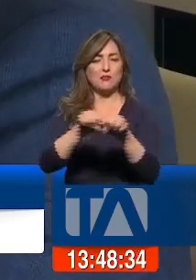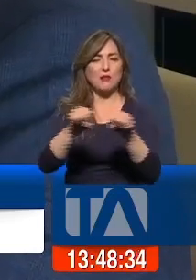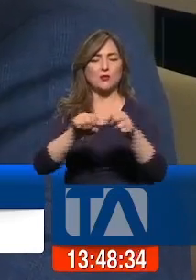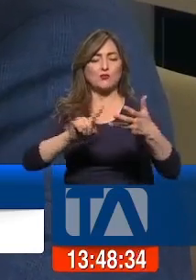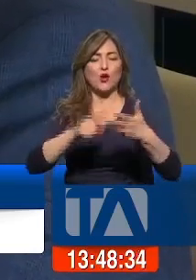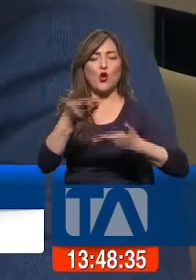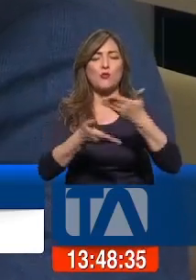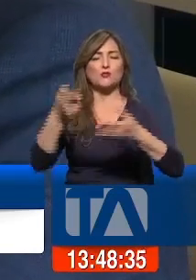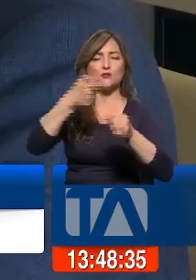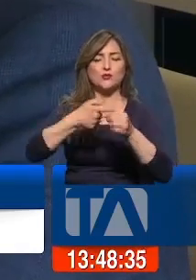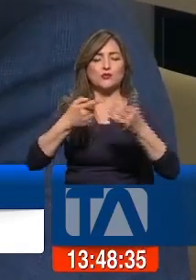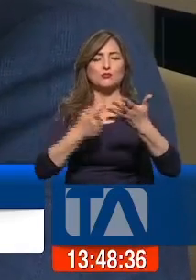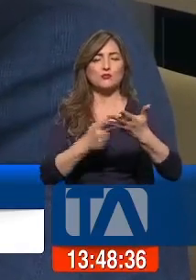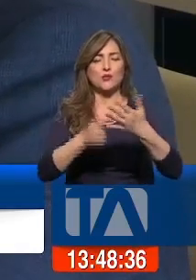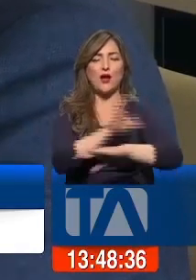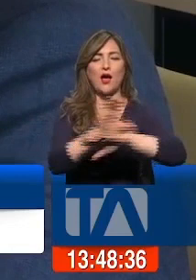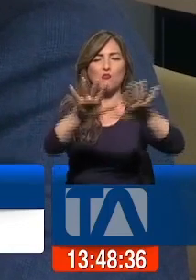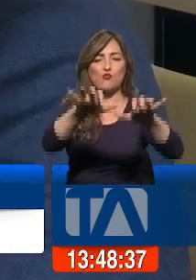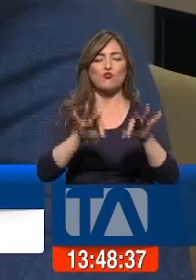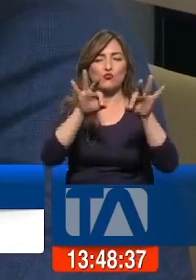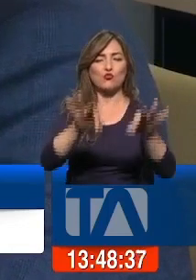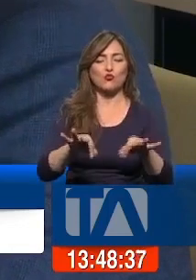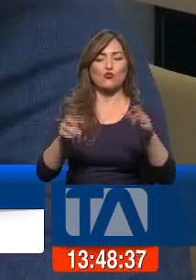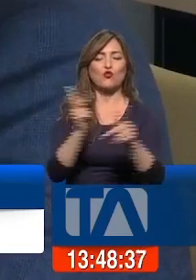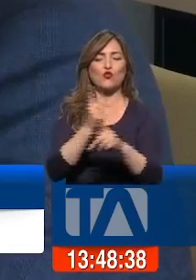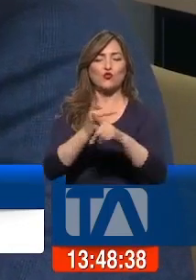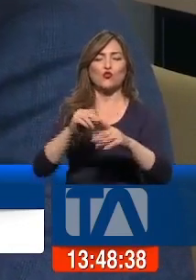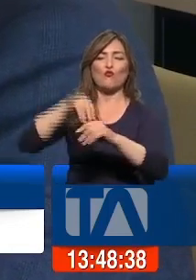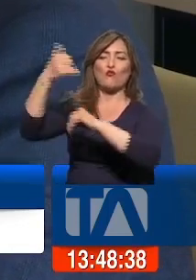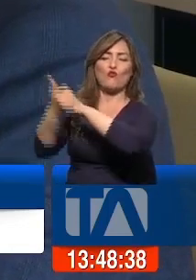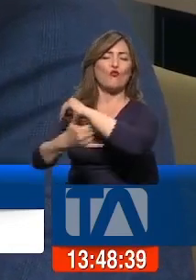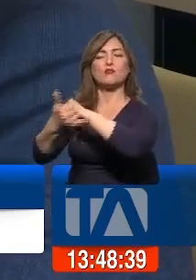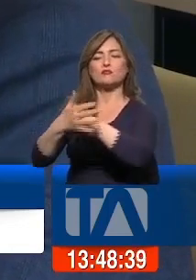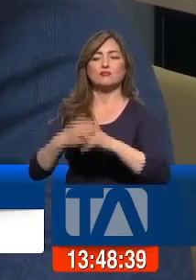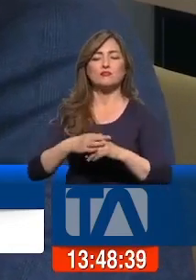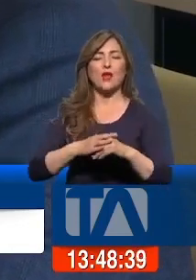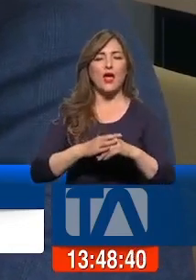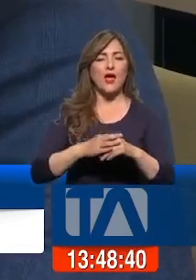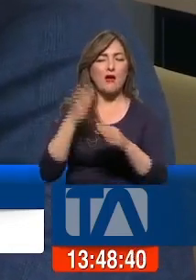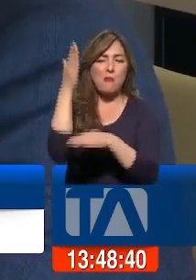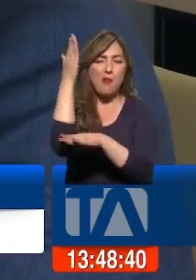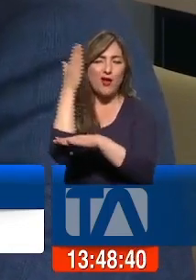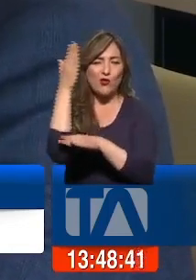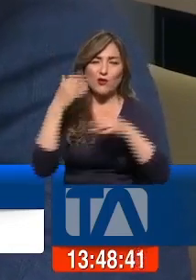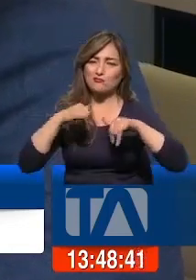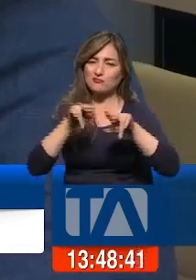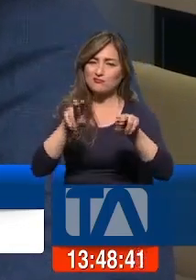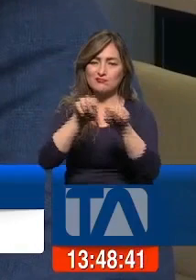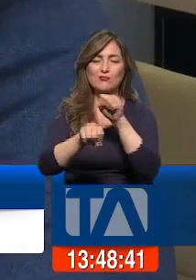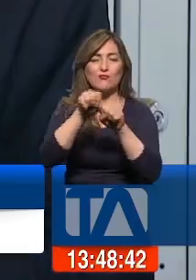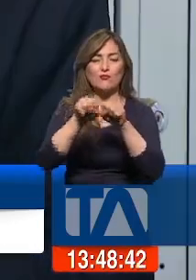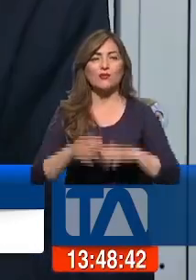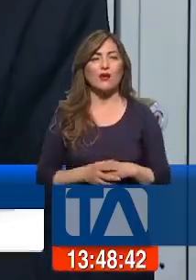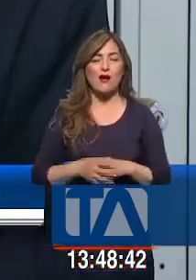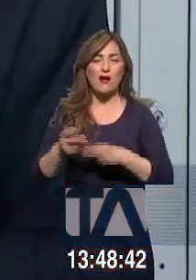Quito, agroindustria, agrícolas de exportación, madera sostenible, transformación digital, inclusión y género y